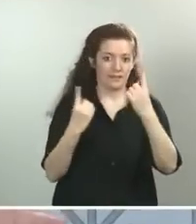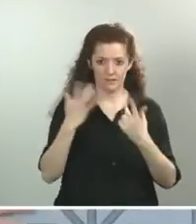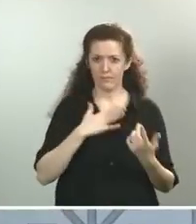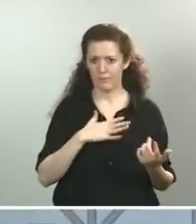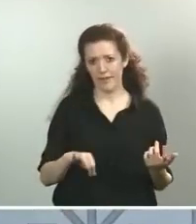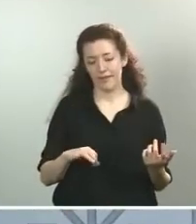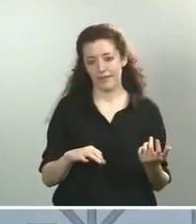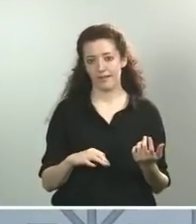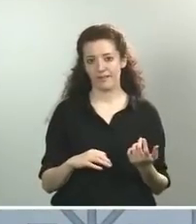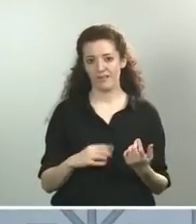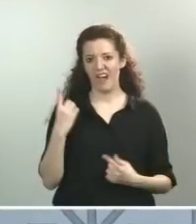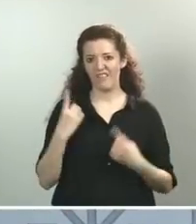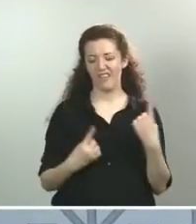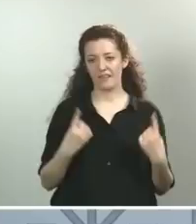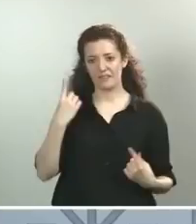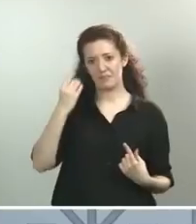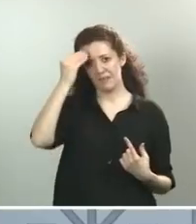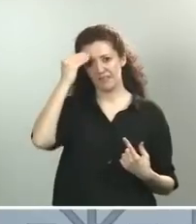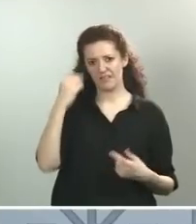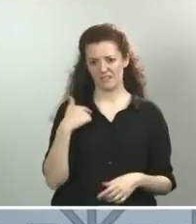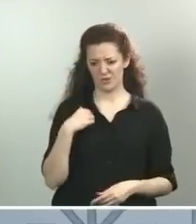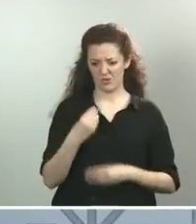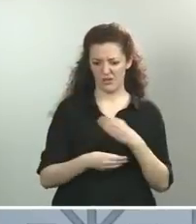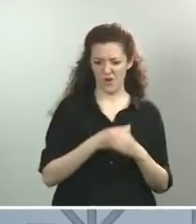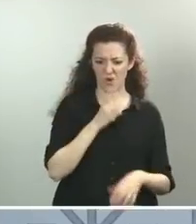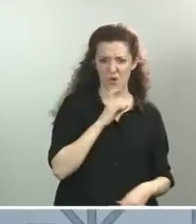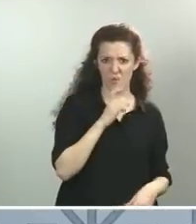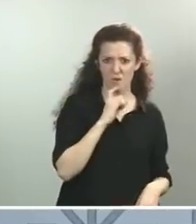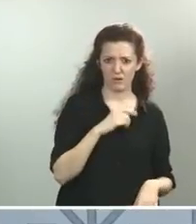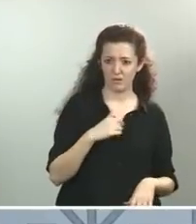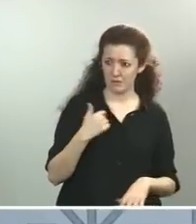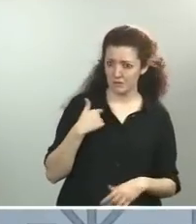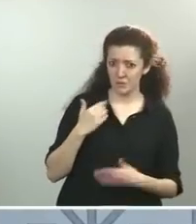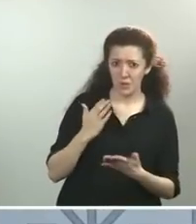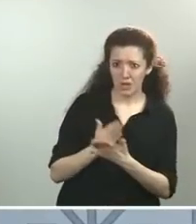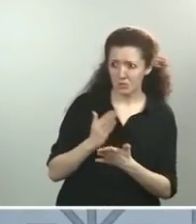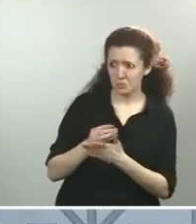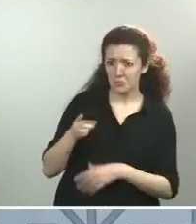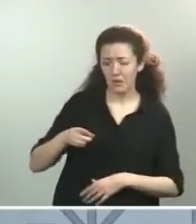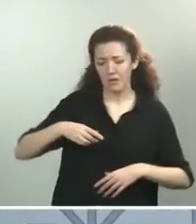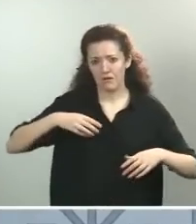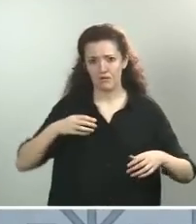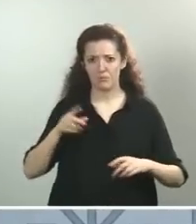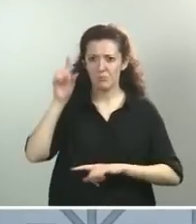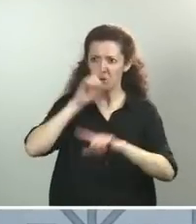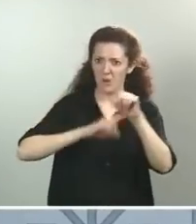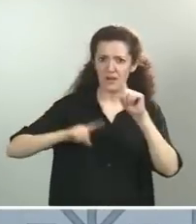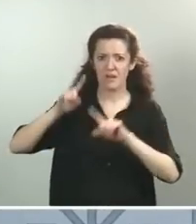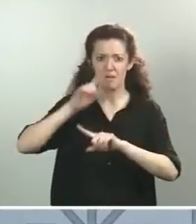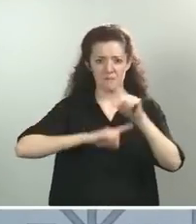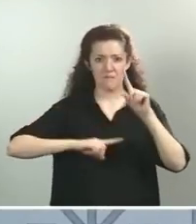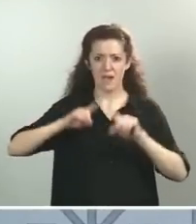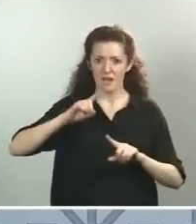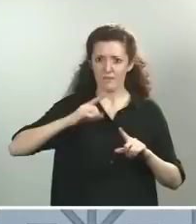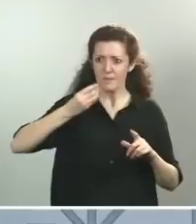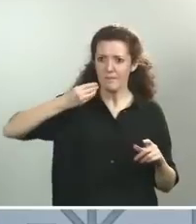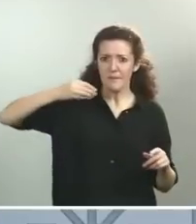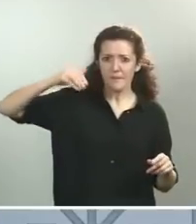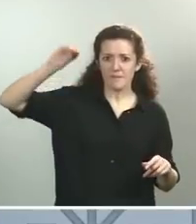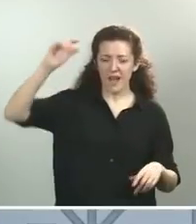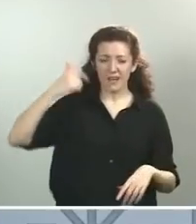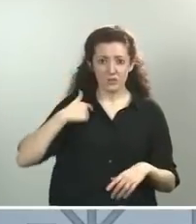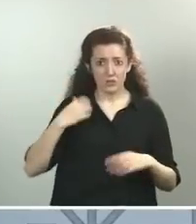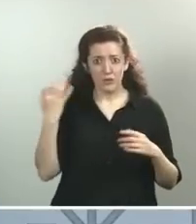e eu como faco isto? Pois, non, eu que vou estudiar, a dicir aos ministros, con os problemas que temos, ademais, teño que ponerme de acordo con eles? Pois, o sinto, sí,